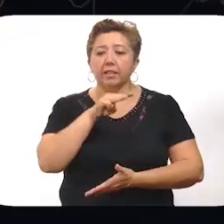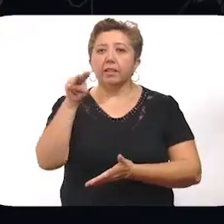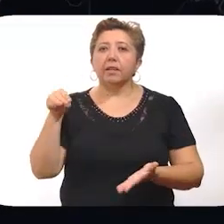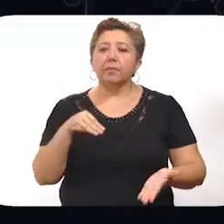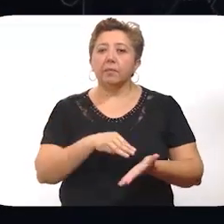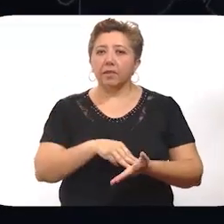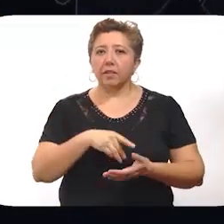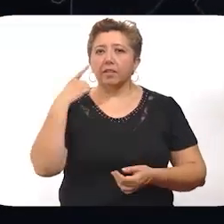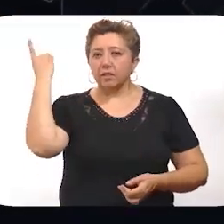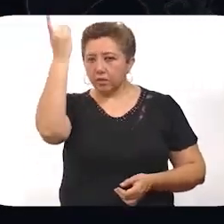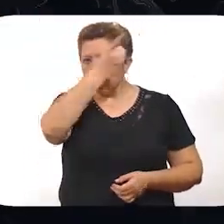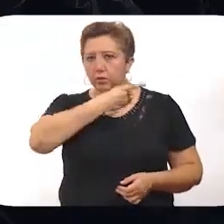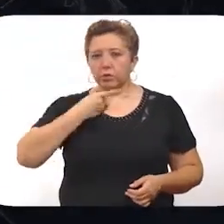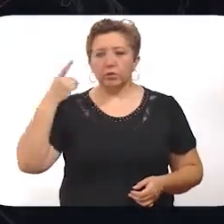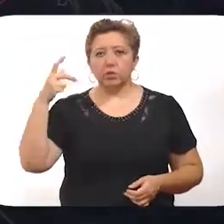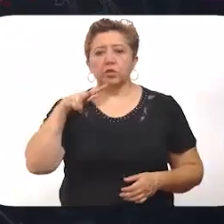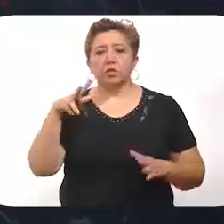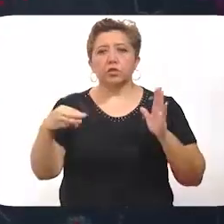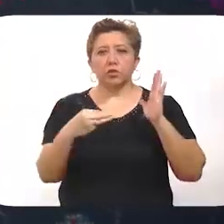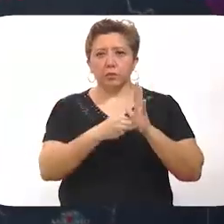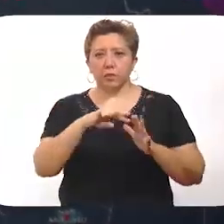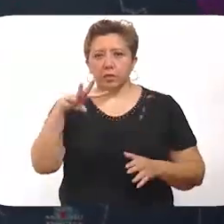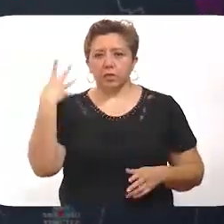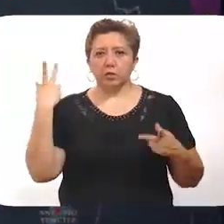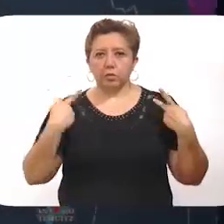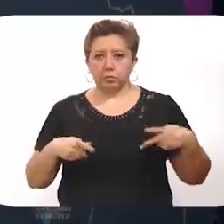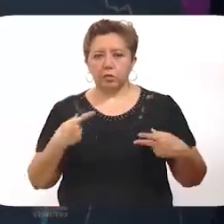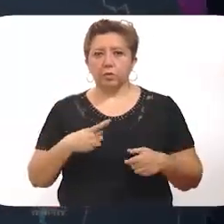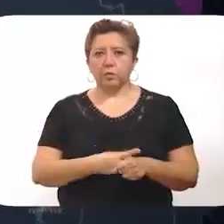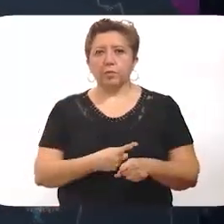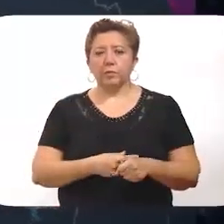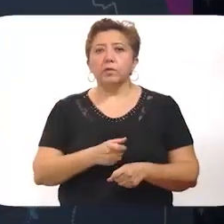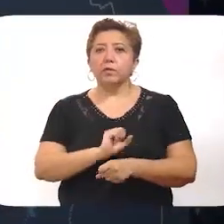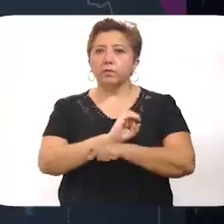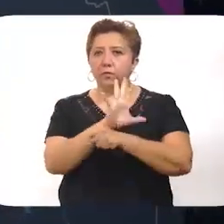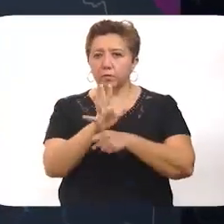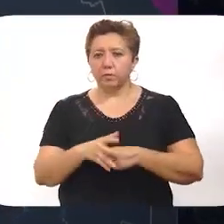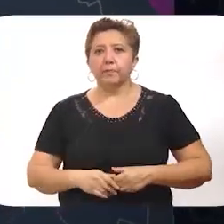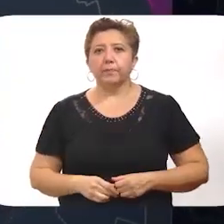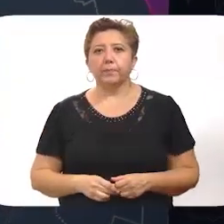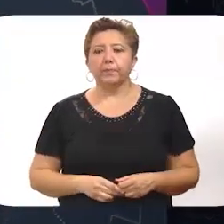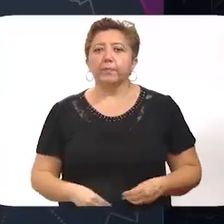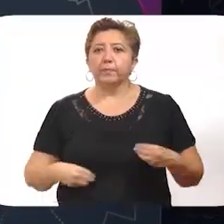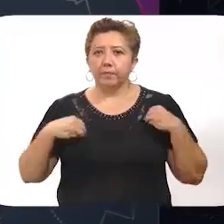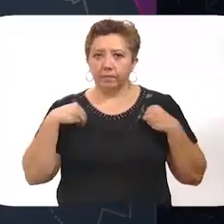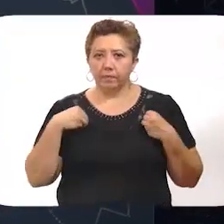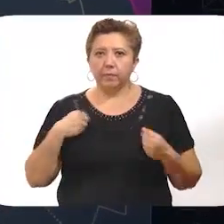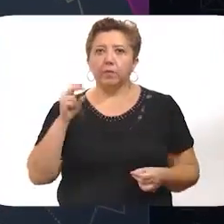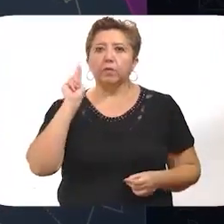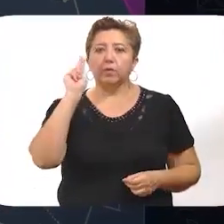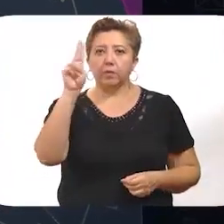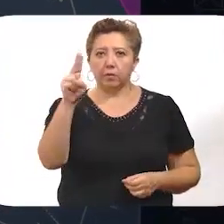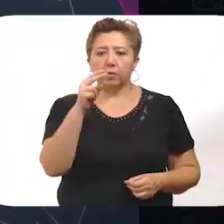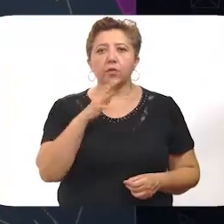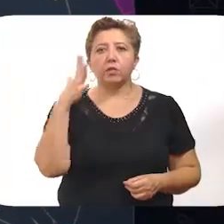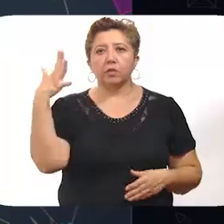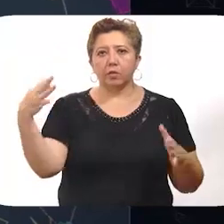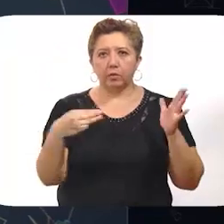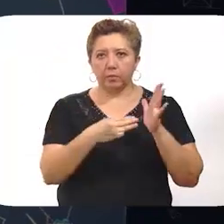en Mérida se han diagnosticado 18.014 personas contagiadas de coronavirus, que viven en la zona